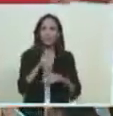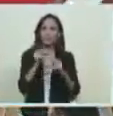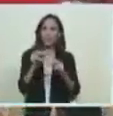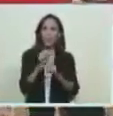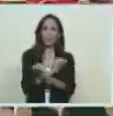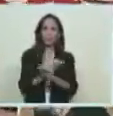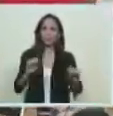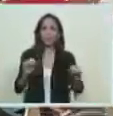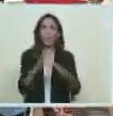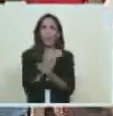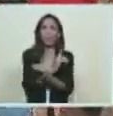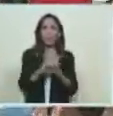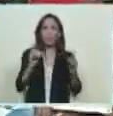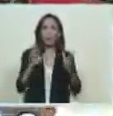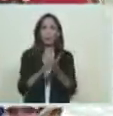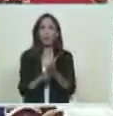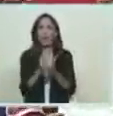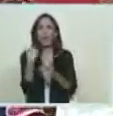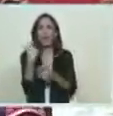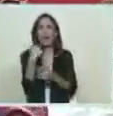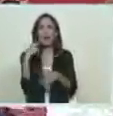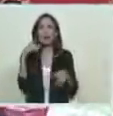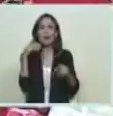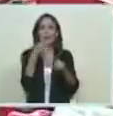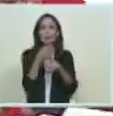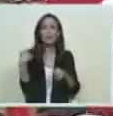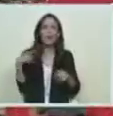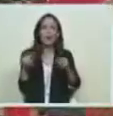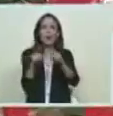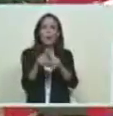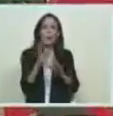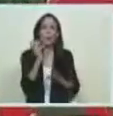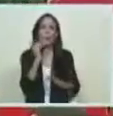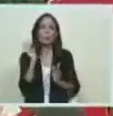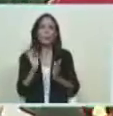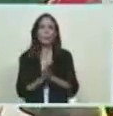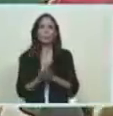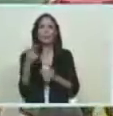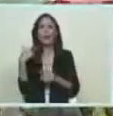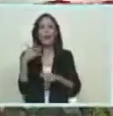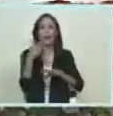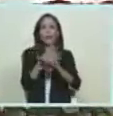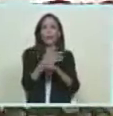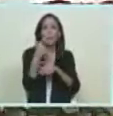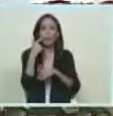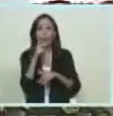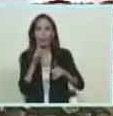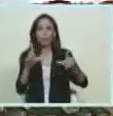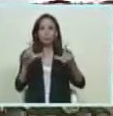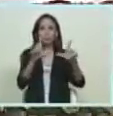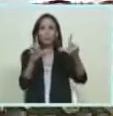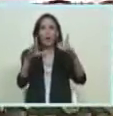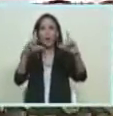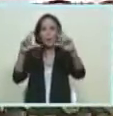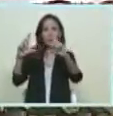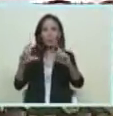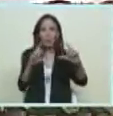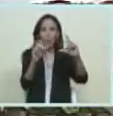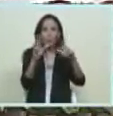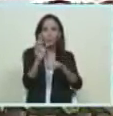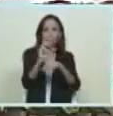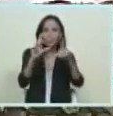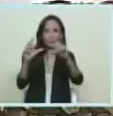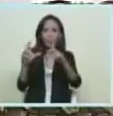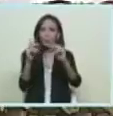No puede ser una democracia aérea, como quien pasa con un dron por un sitio, ¿no? Tiene que ser una